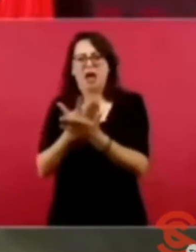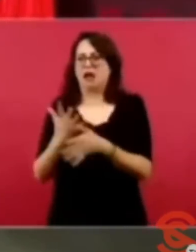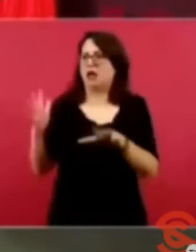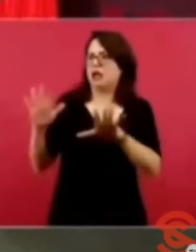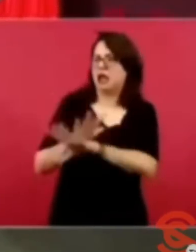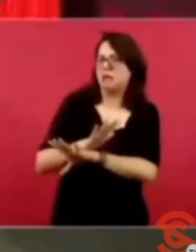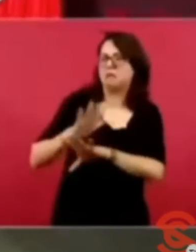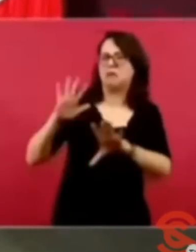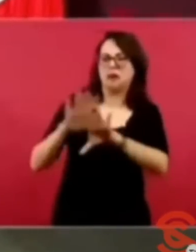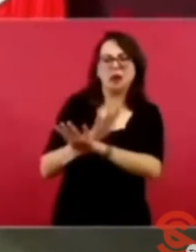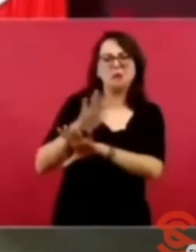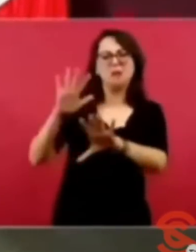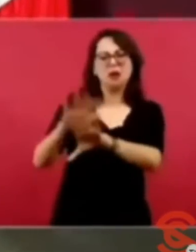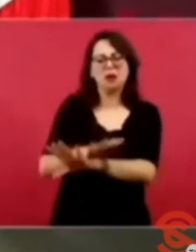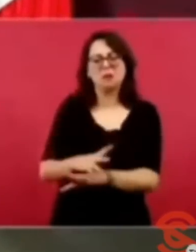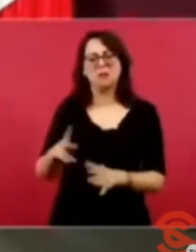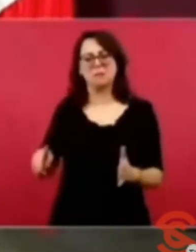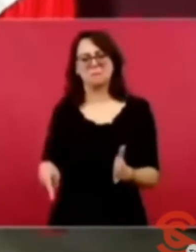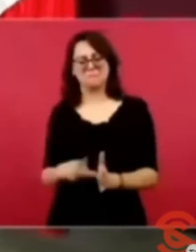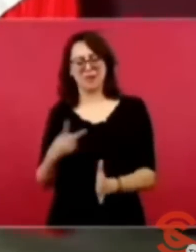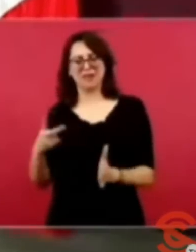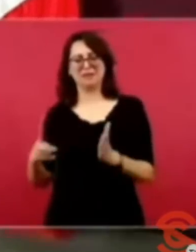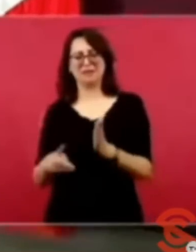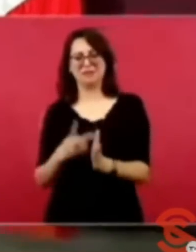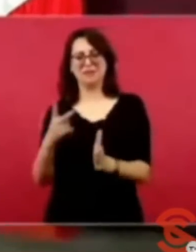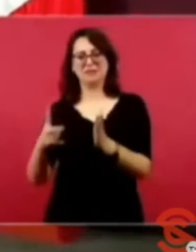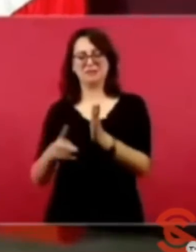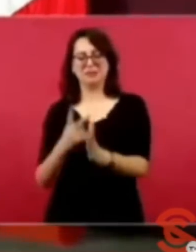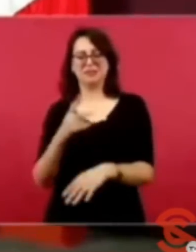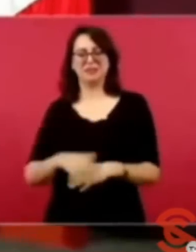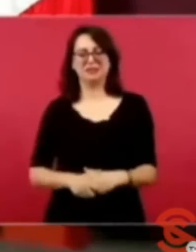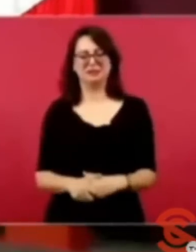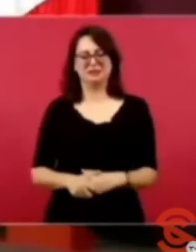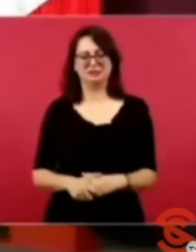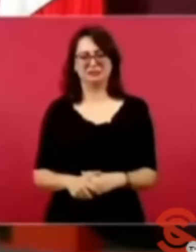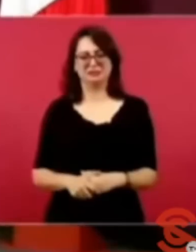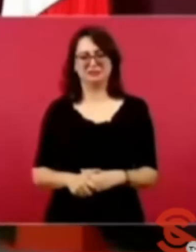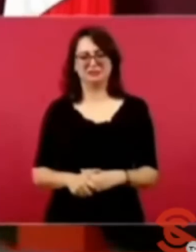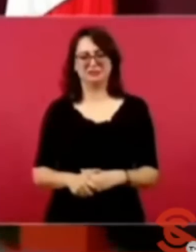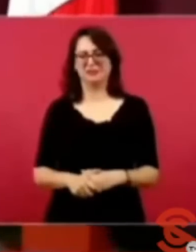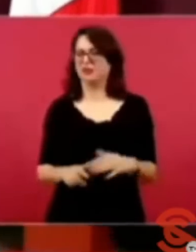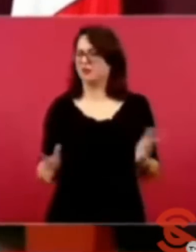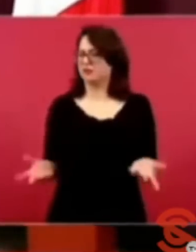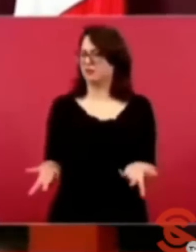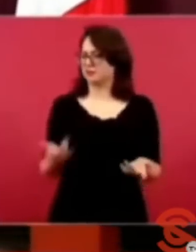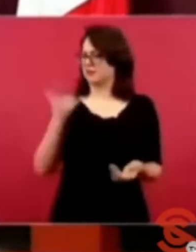tres veces presenta un proyecto con un criterio,